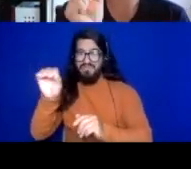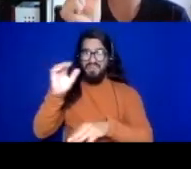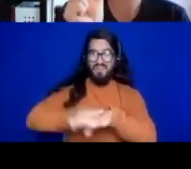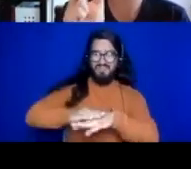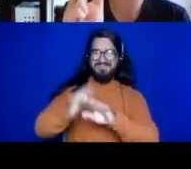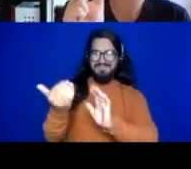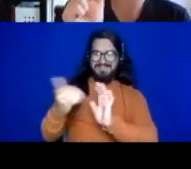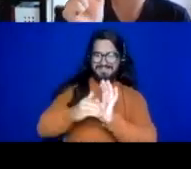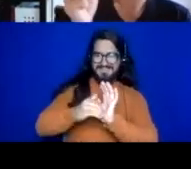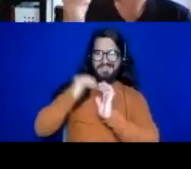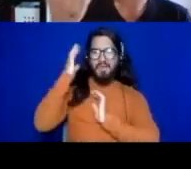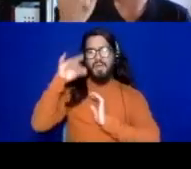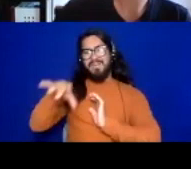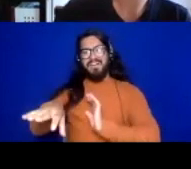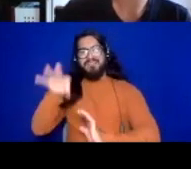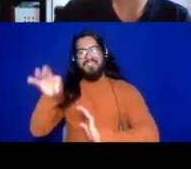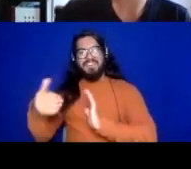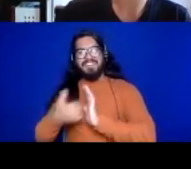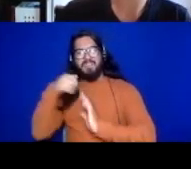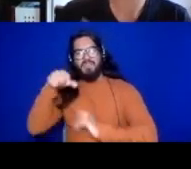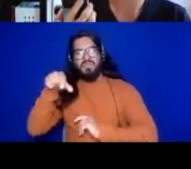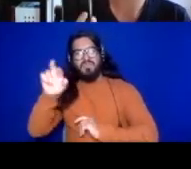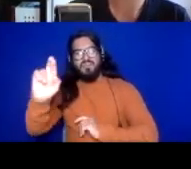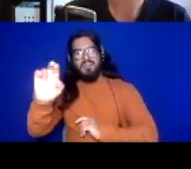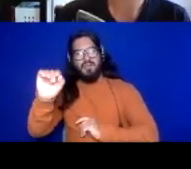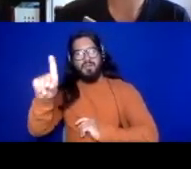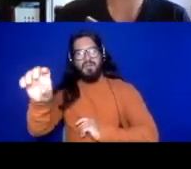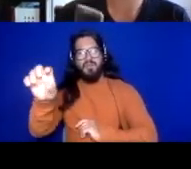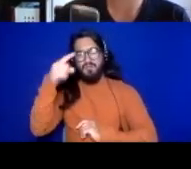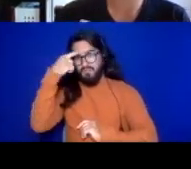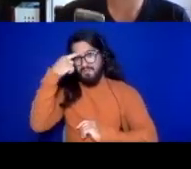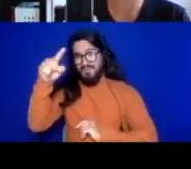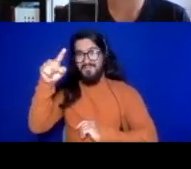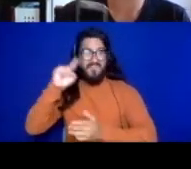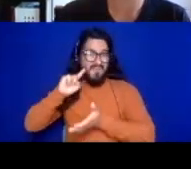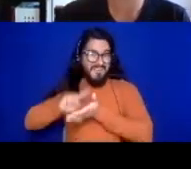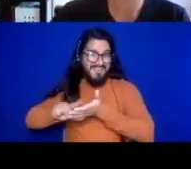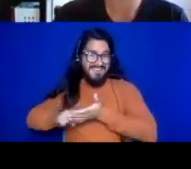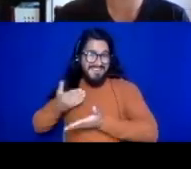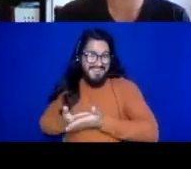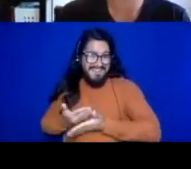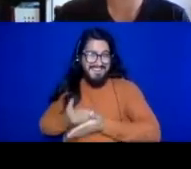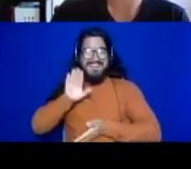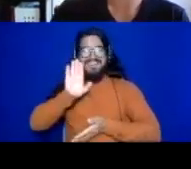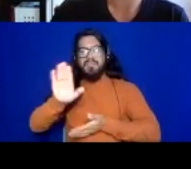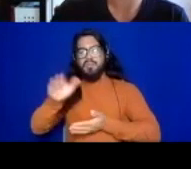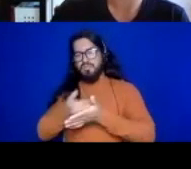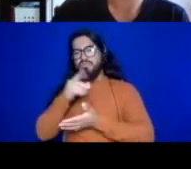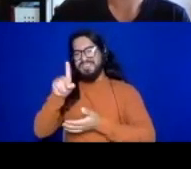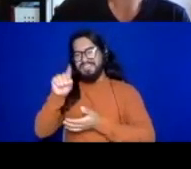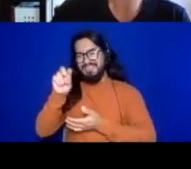de nuevo el Outfit, porque te va a dar un nuevo código para autenticar tu nuevo aparato.